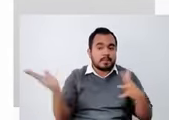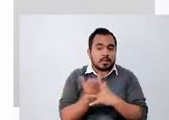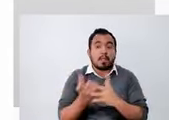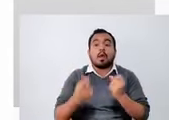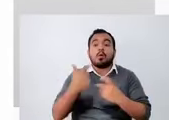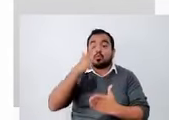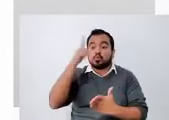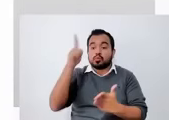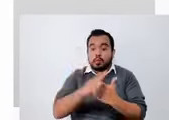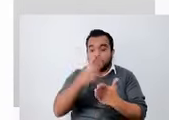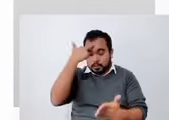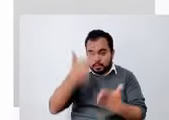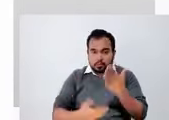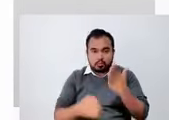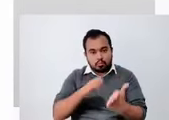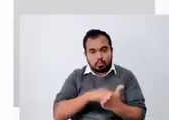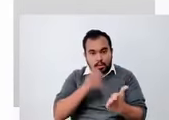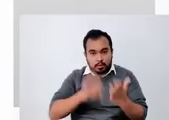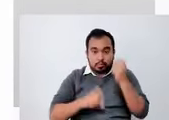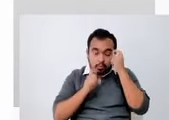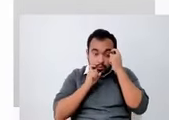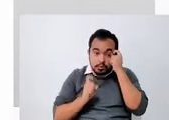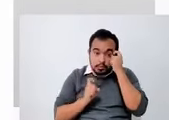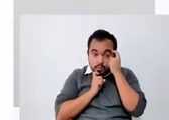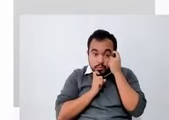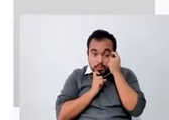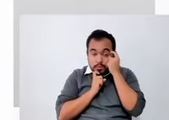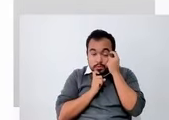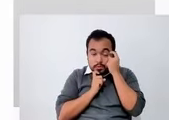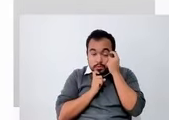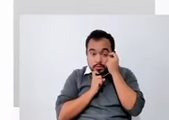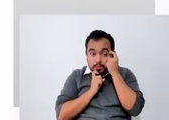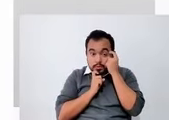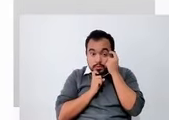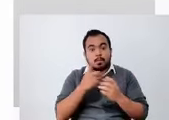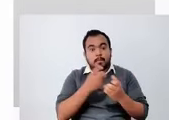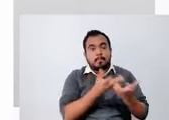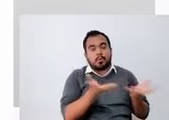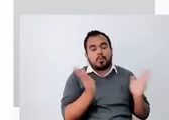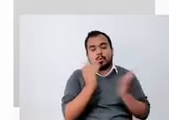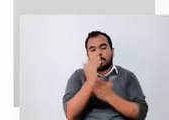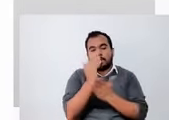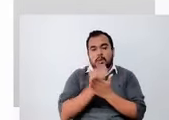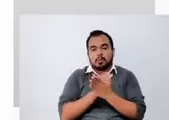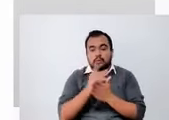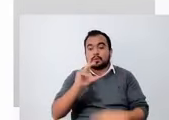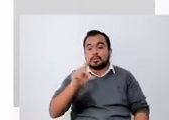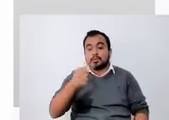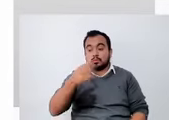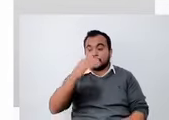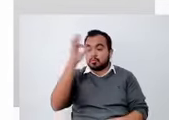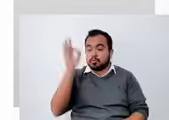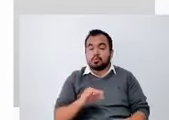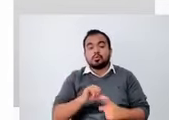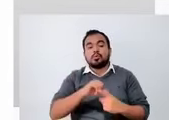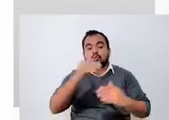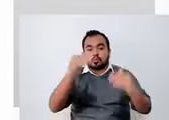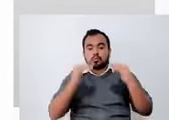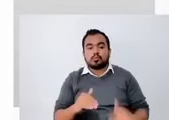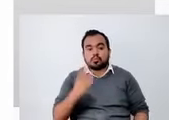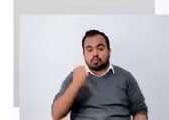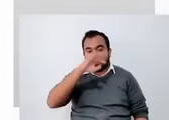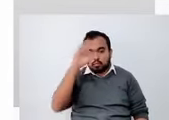delitos sexuales, que tienen tasas de reincidencia menor que el resto, se pasa de un 36% de reincidencia a un 9% de reincidencia con